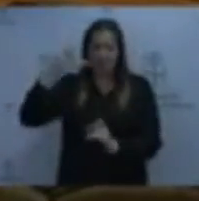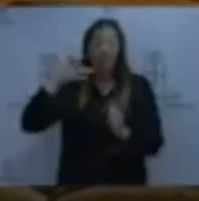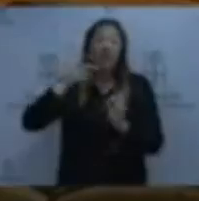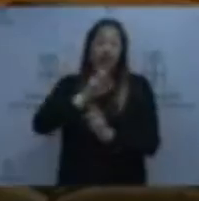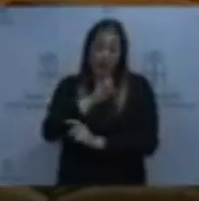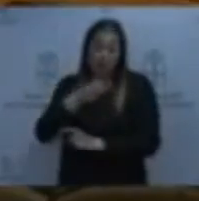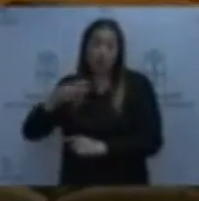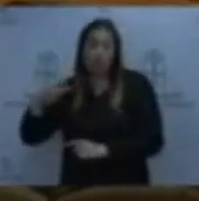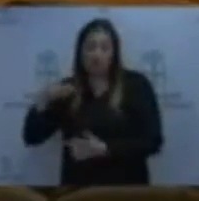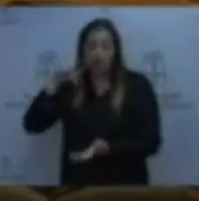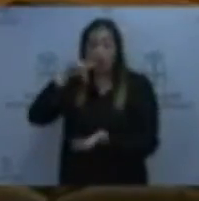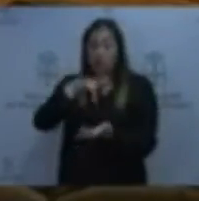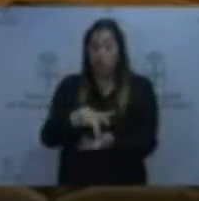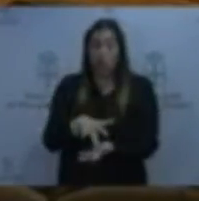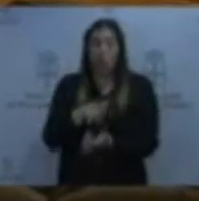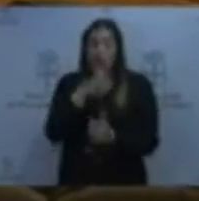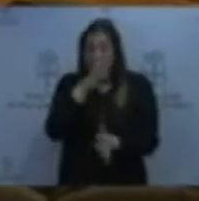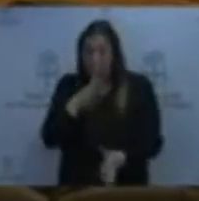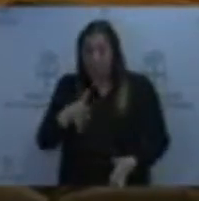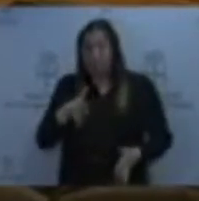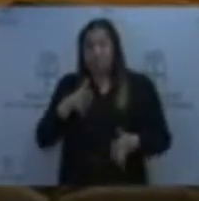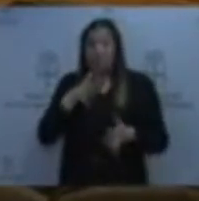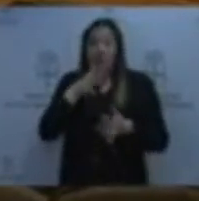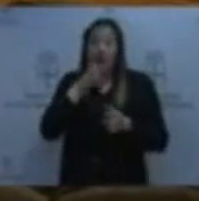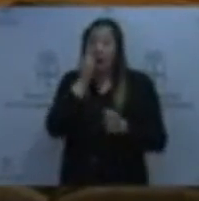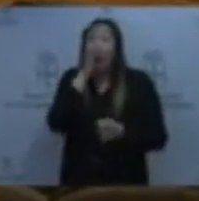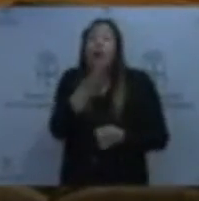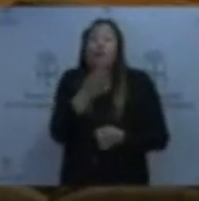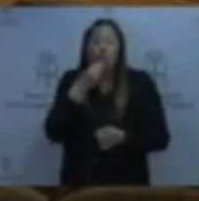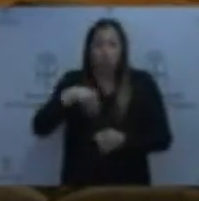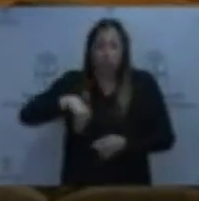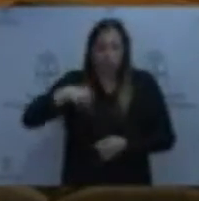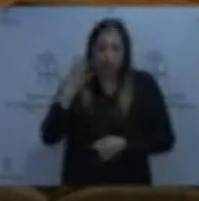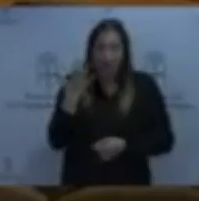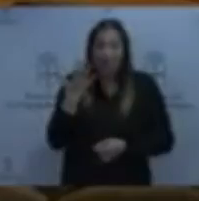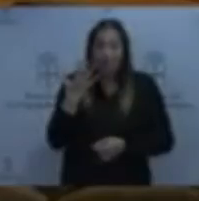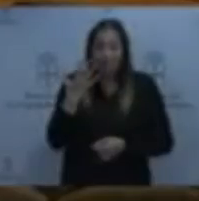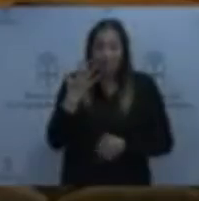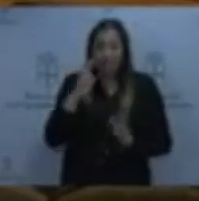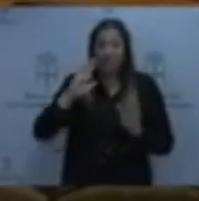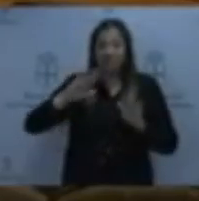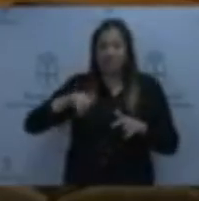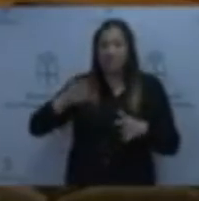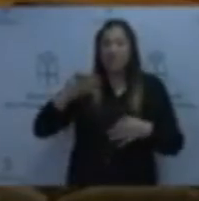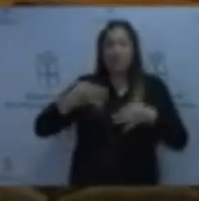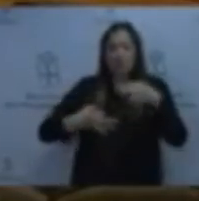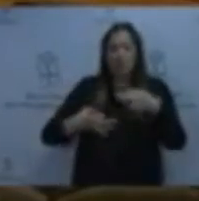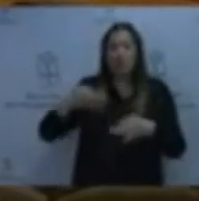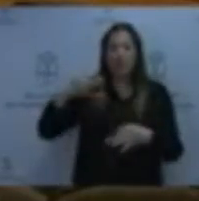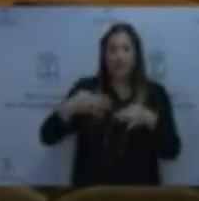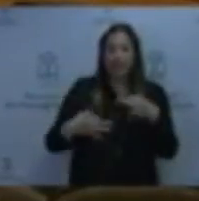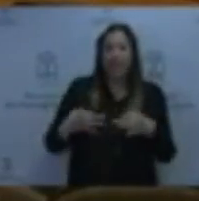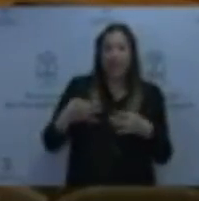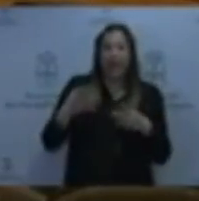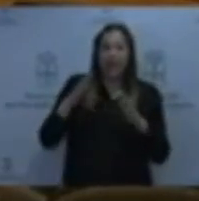resultado, transcurridos los años suficientes, pues el sentido de la justicia se